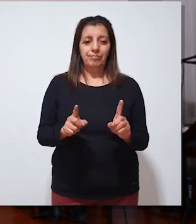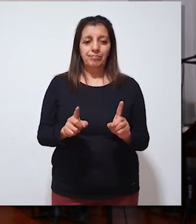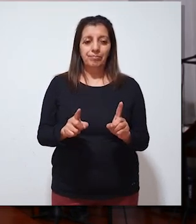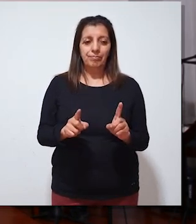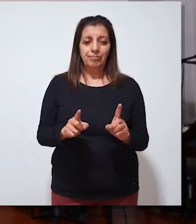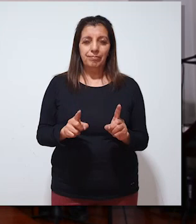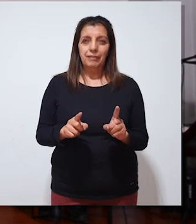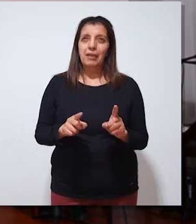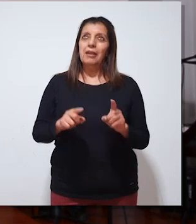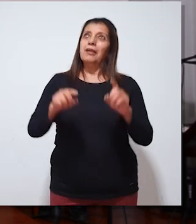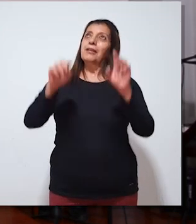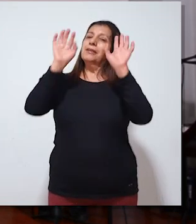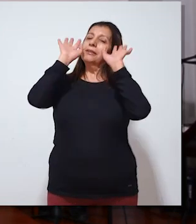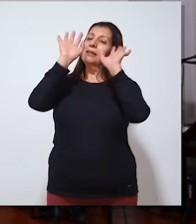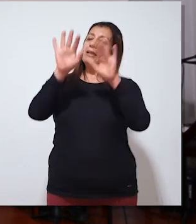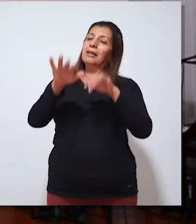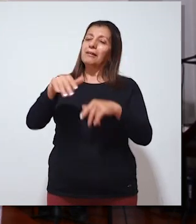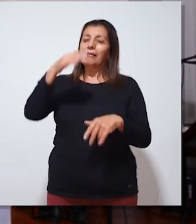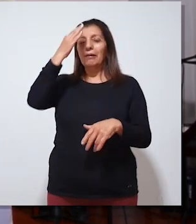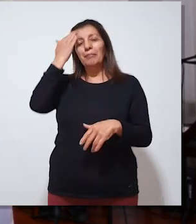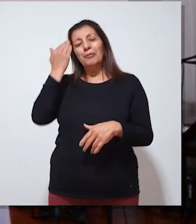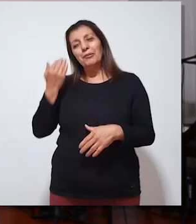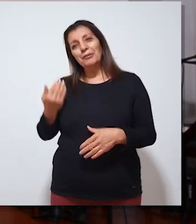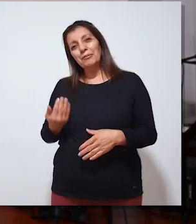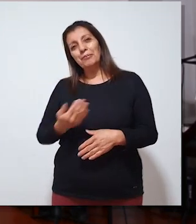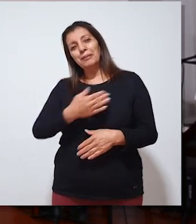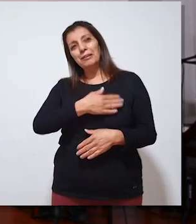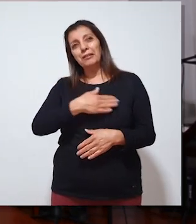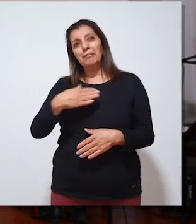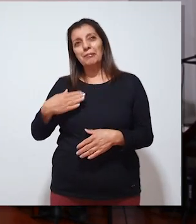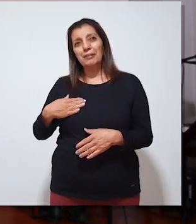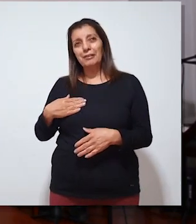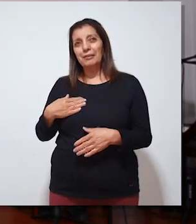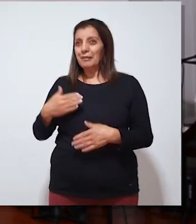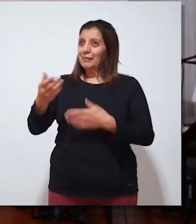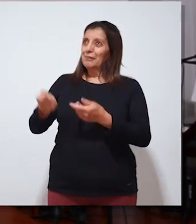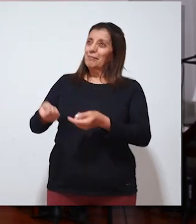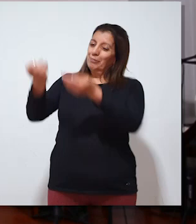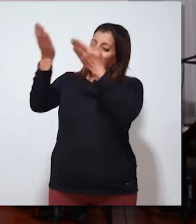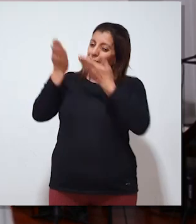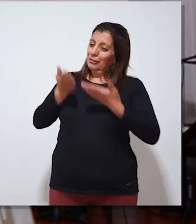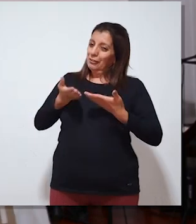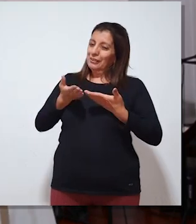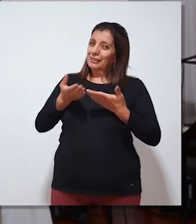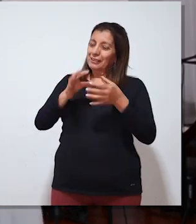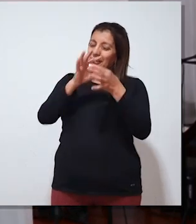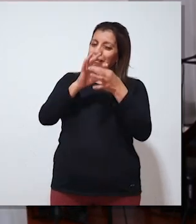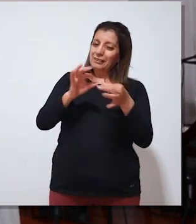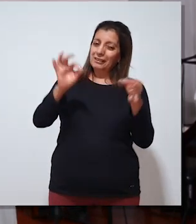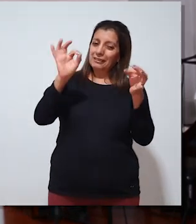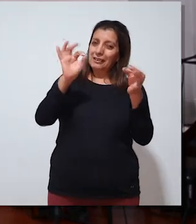alabamos, Virgen Madre, pues nos diste al Salvador, que